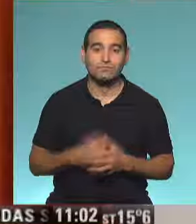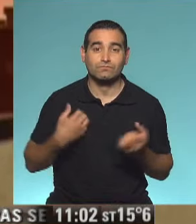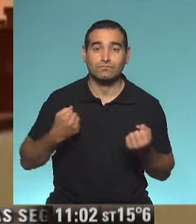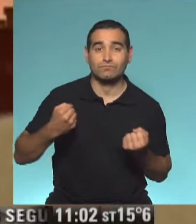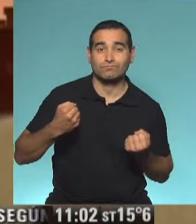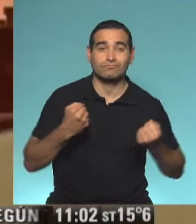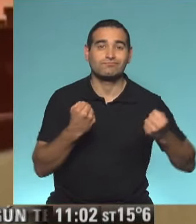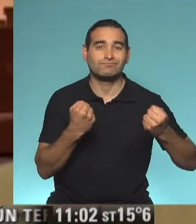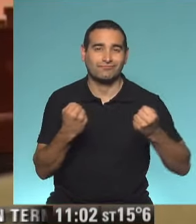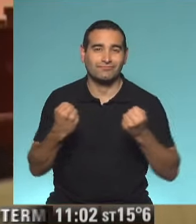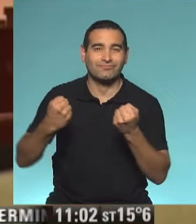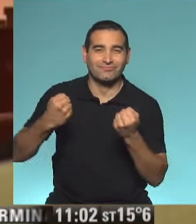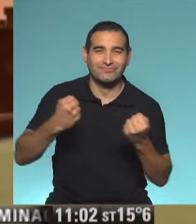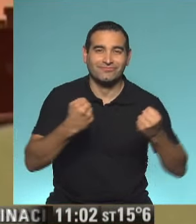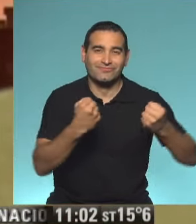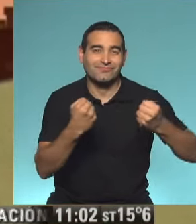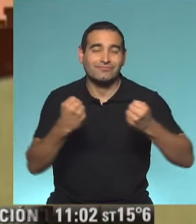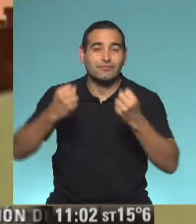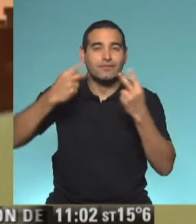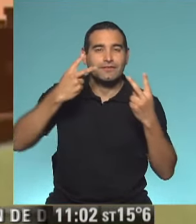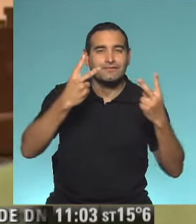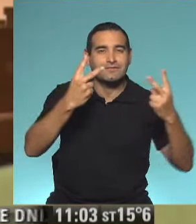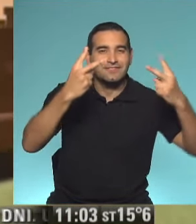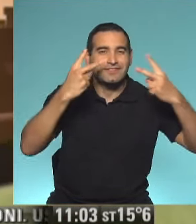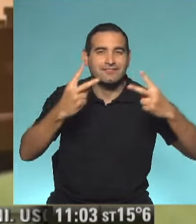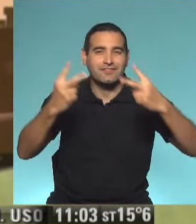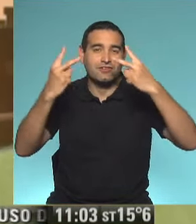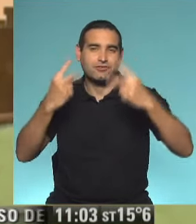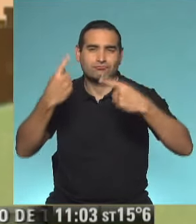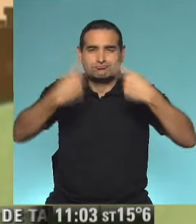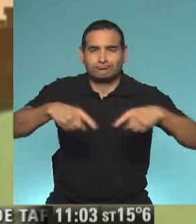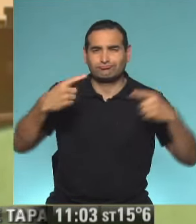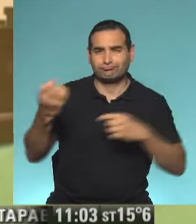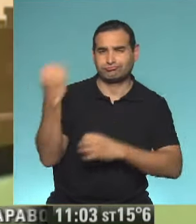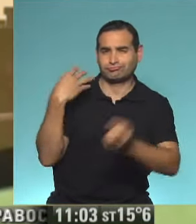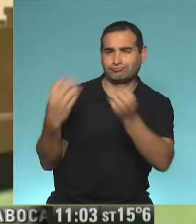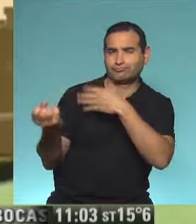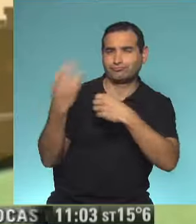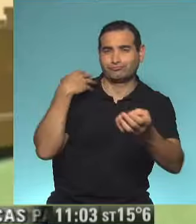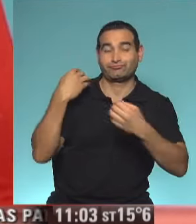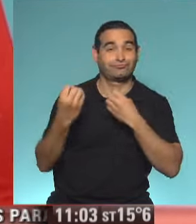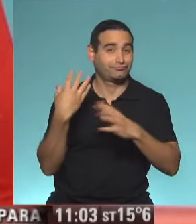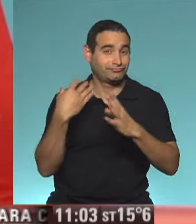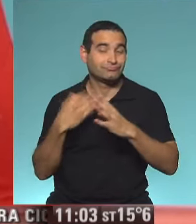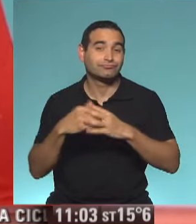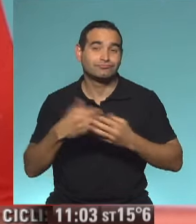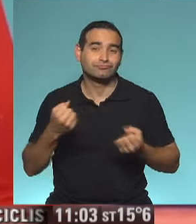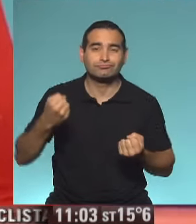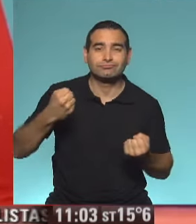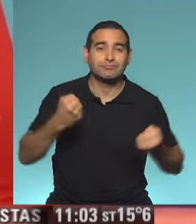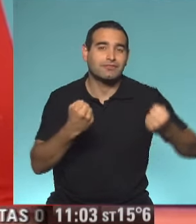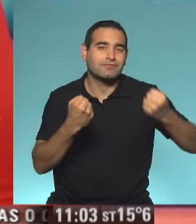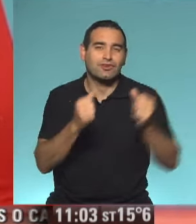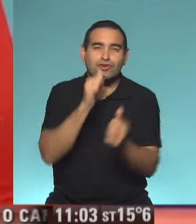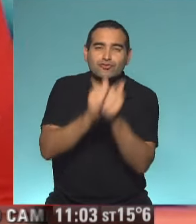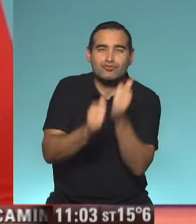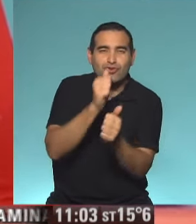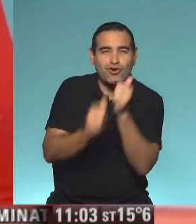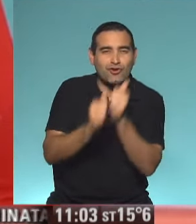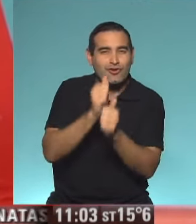Tierra adentro, lleva un equipaje a puro cuento. Son historias